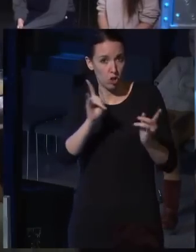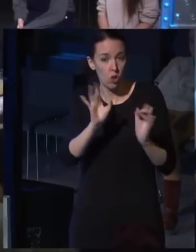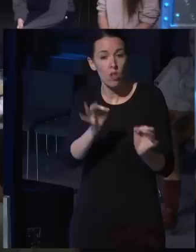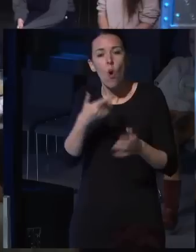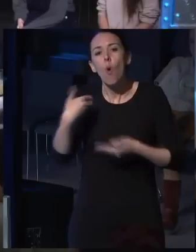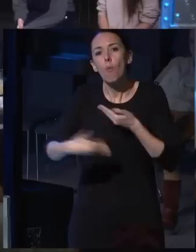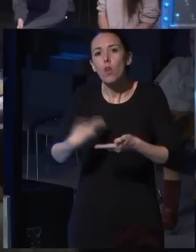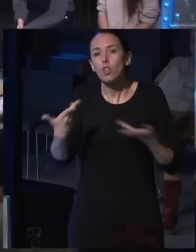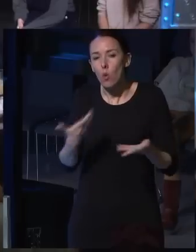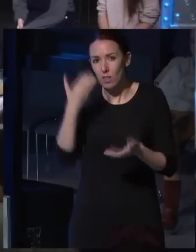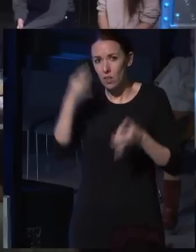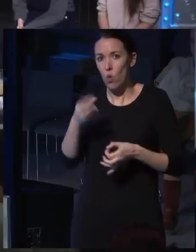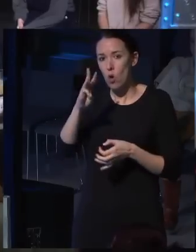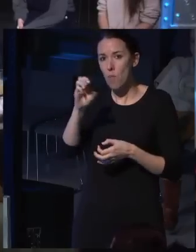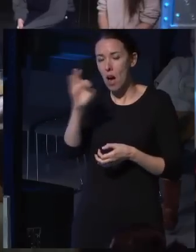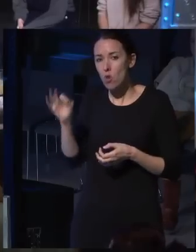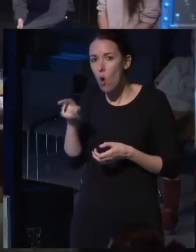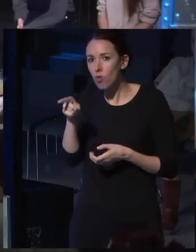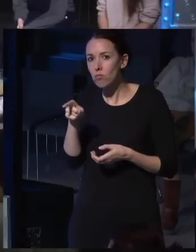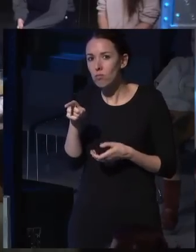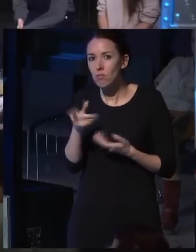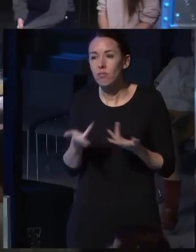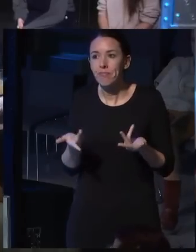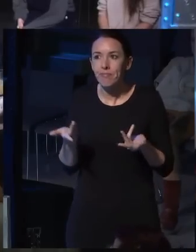tienes, que seguro, Paco...